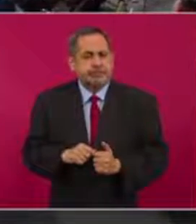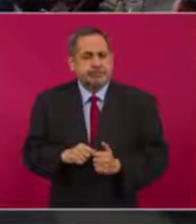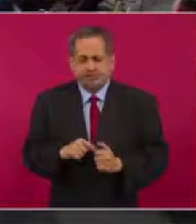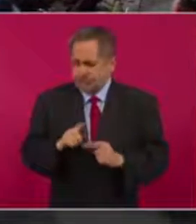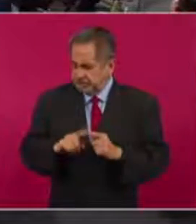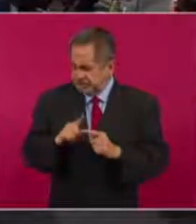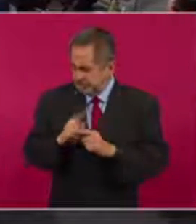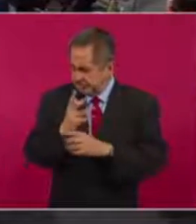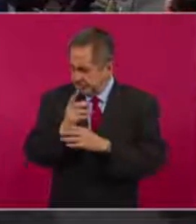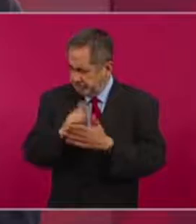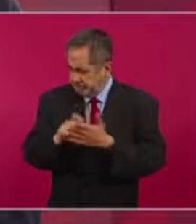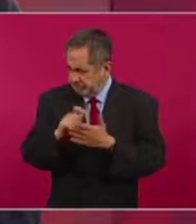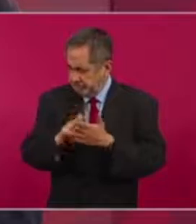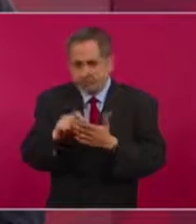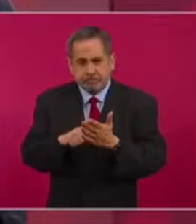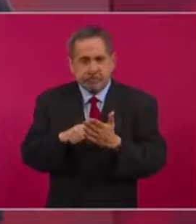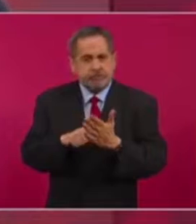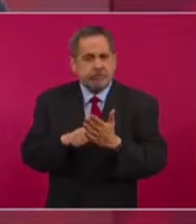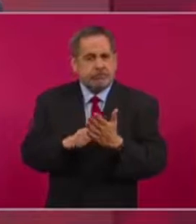de